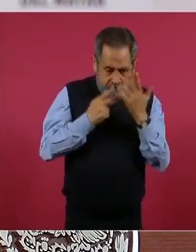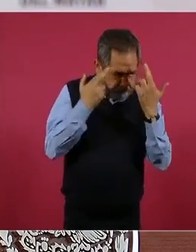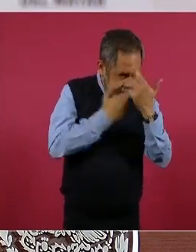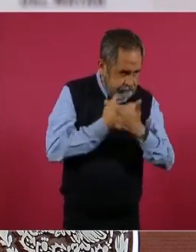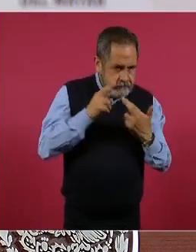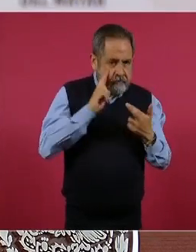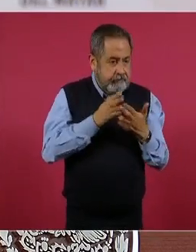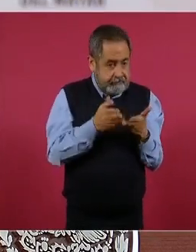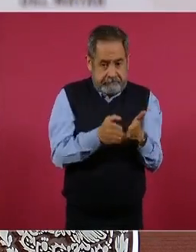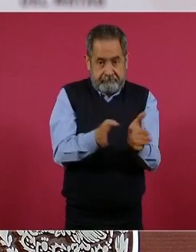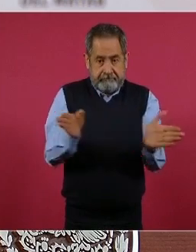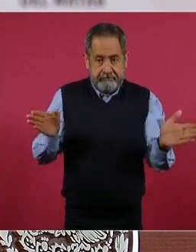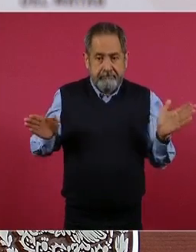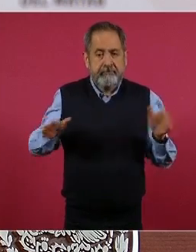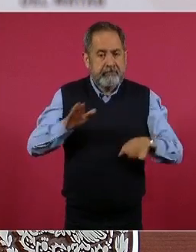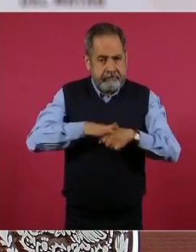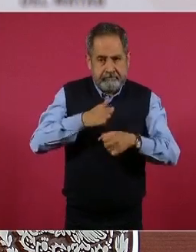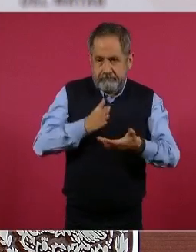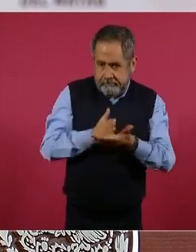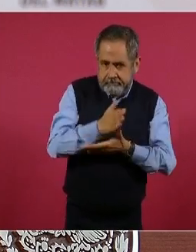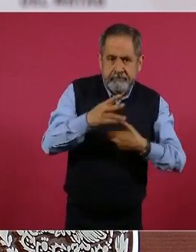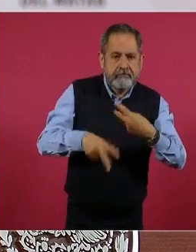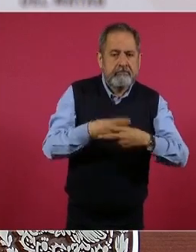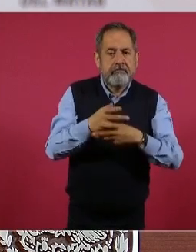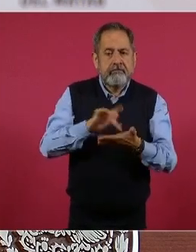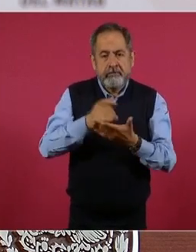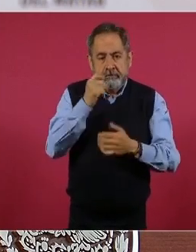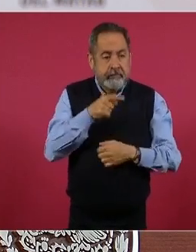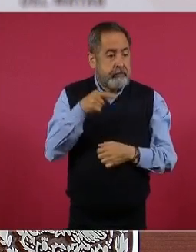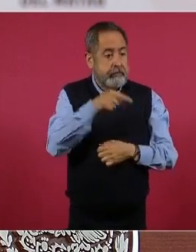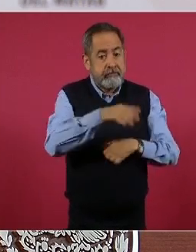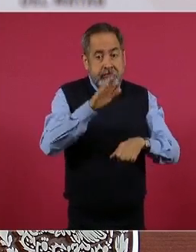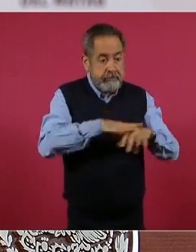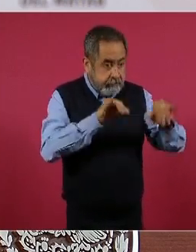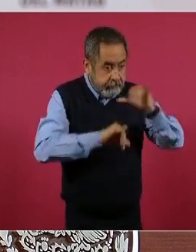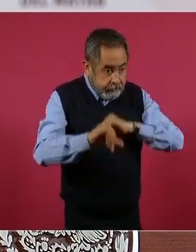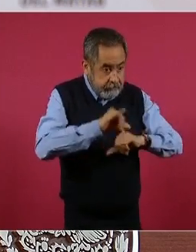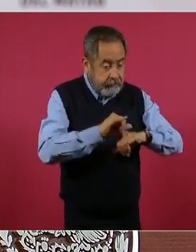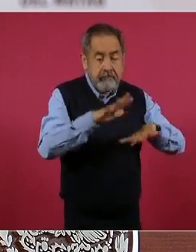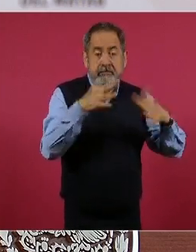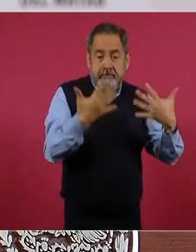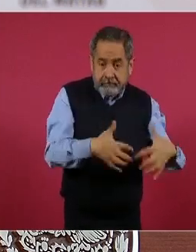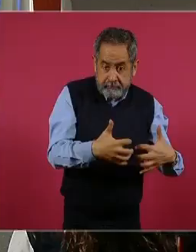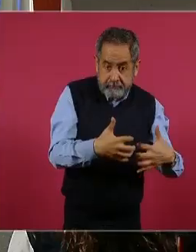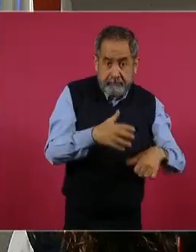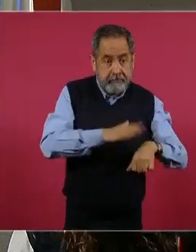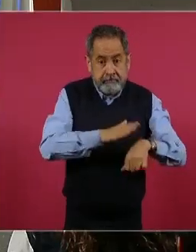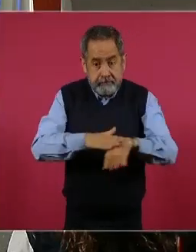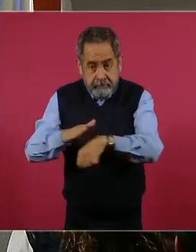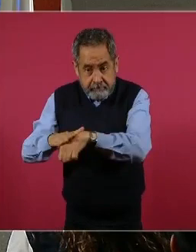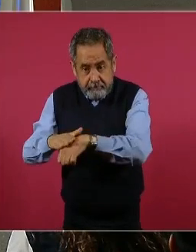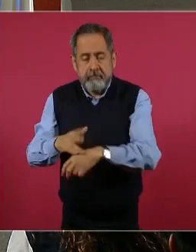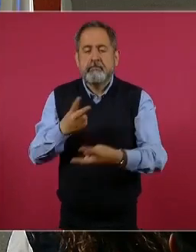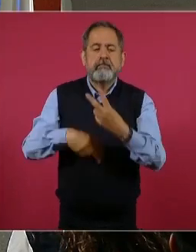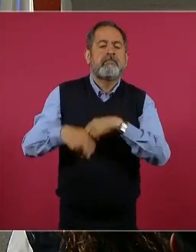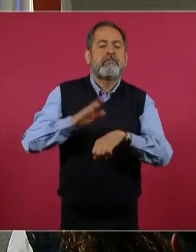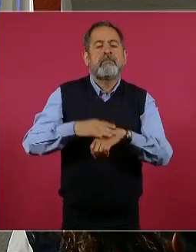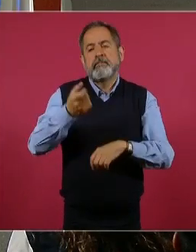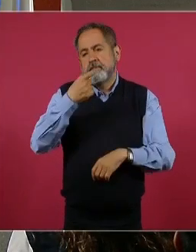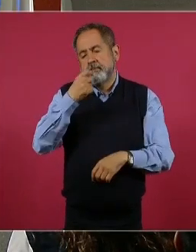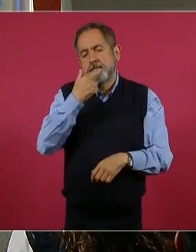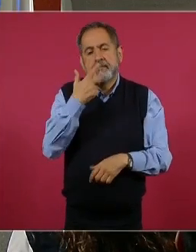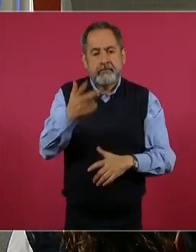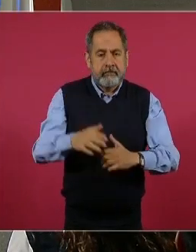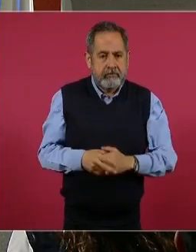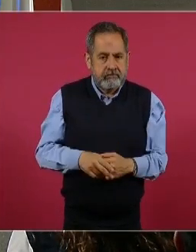y acceso a medicamentos. Al activar los laboratorios, se activa la producción y mejora el acceso. Quiero